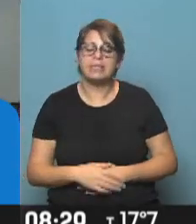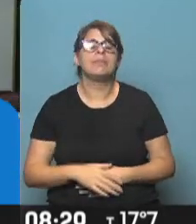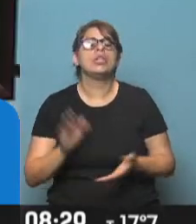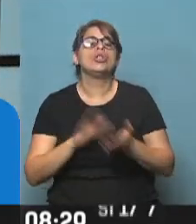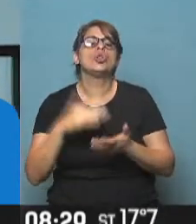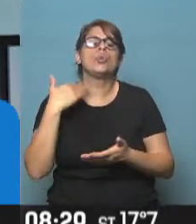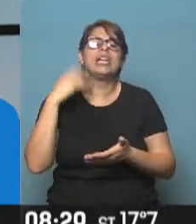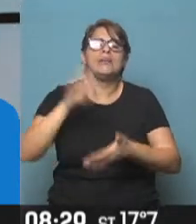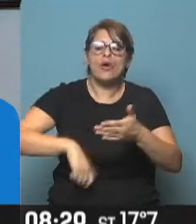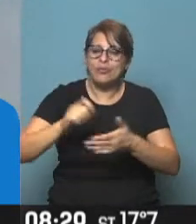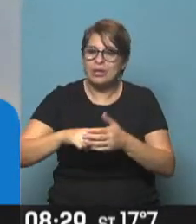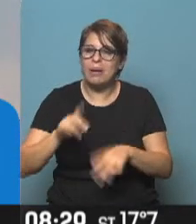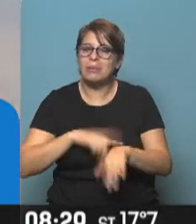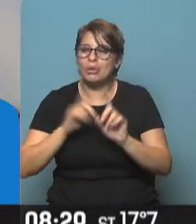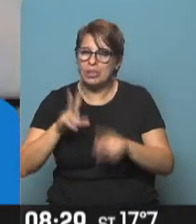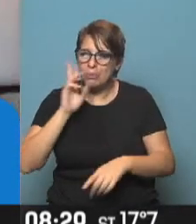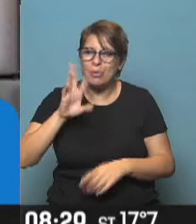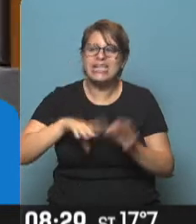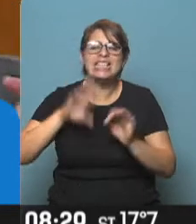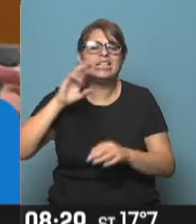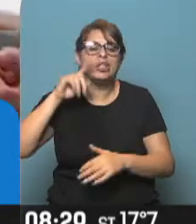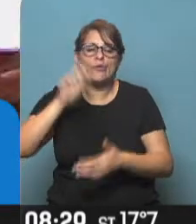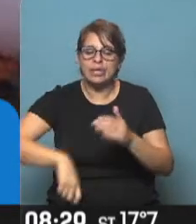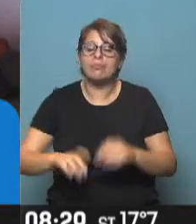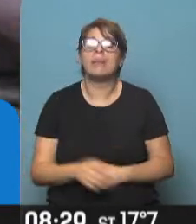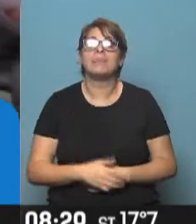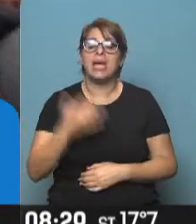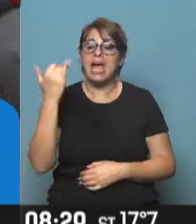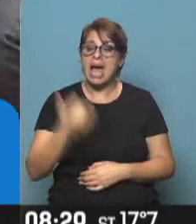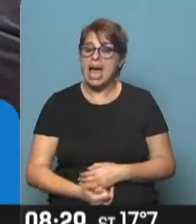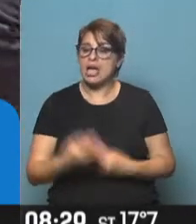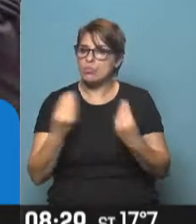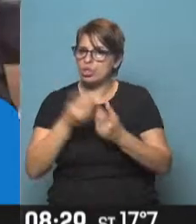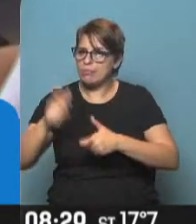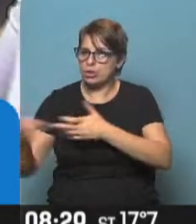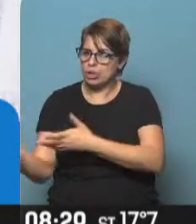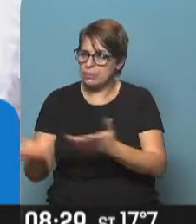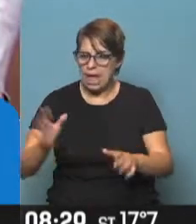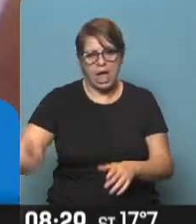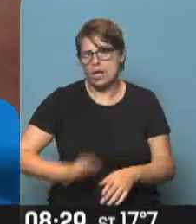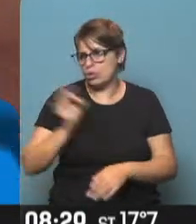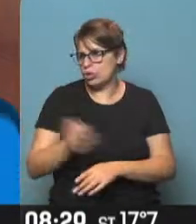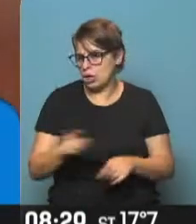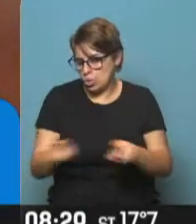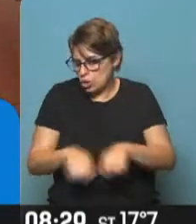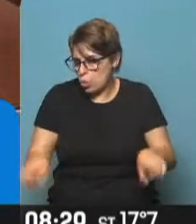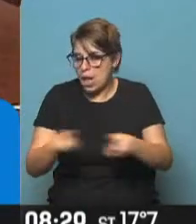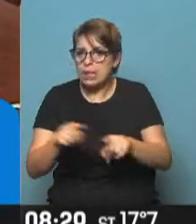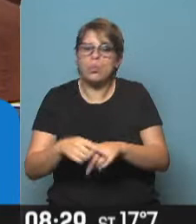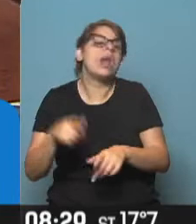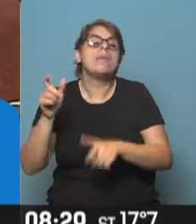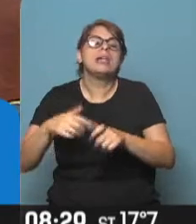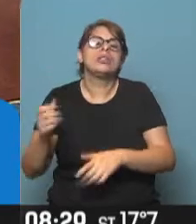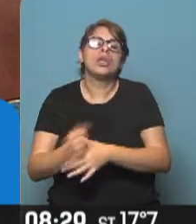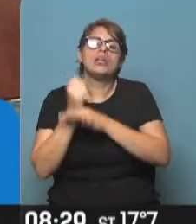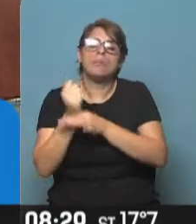mientras que vemos aquí no firmando hay una serie de invitados todos los años muy importantes ahora llama la